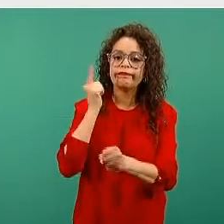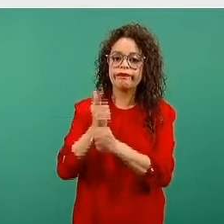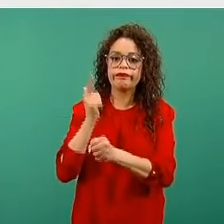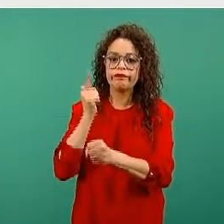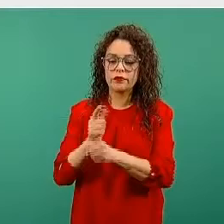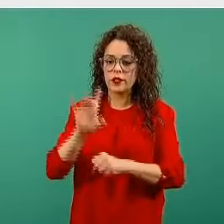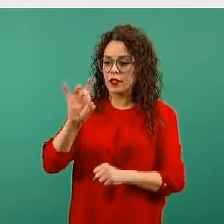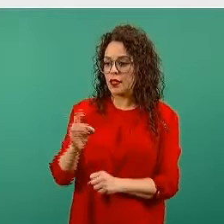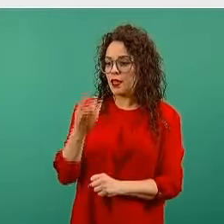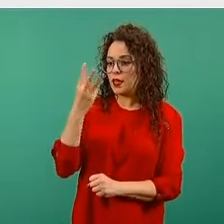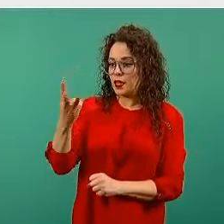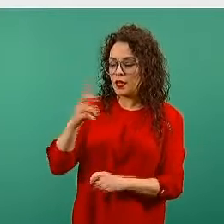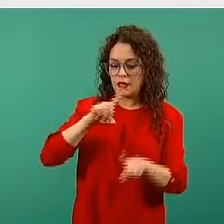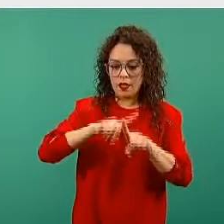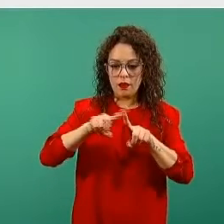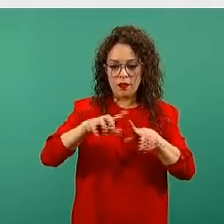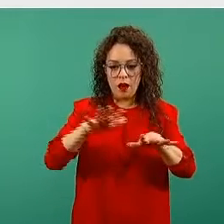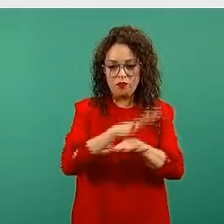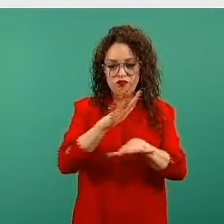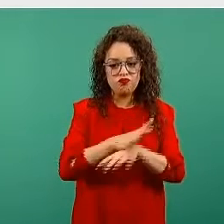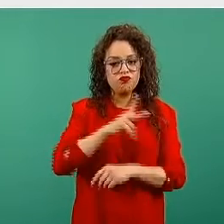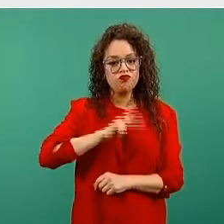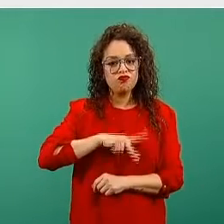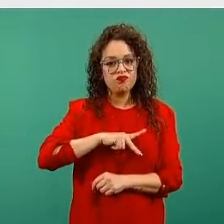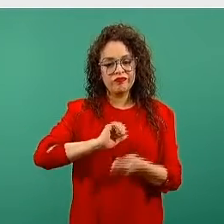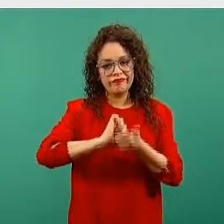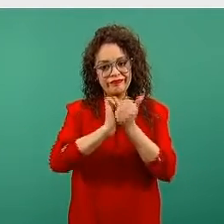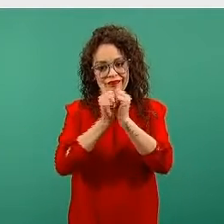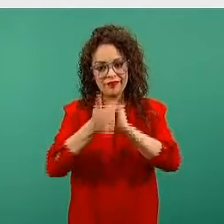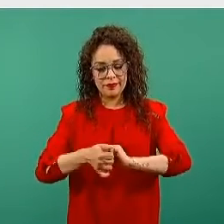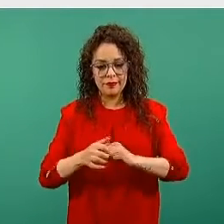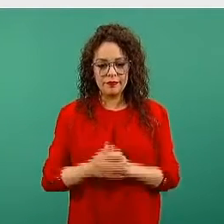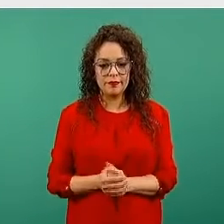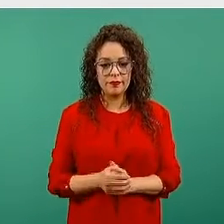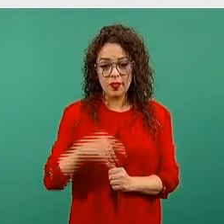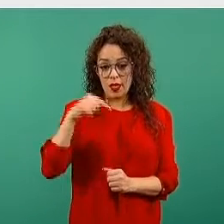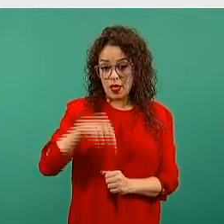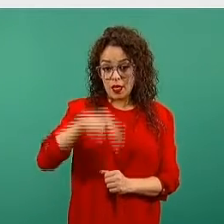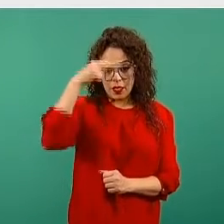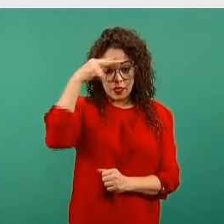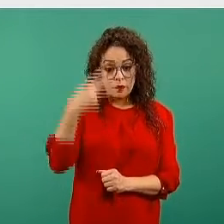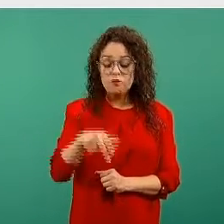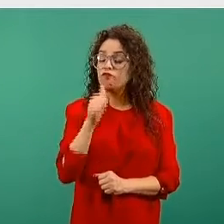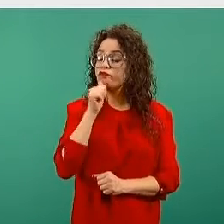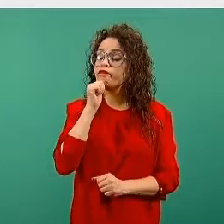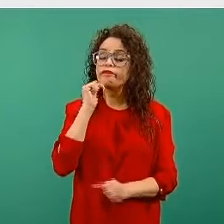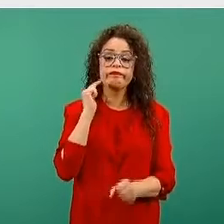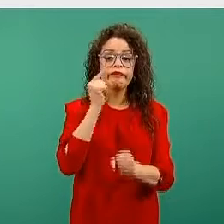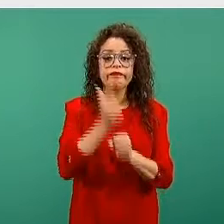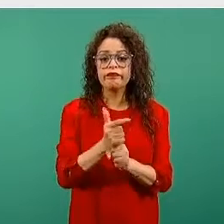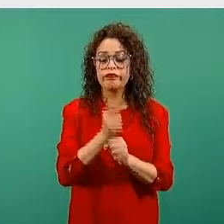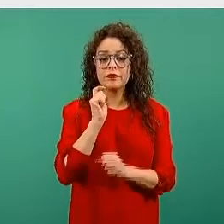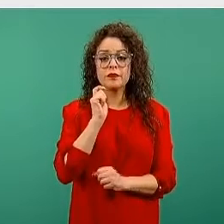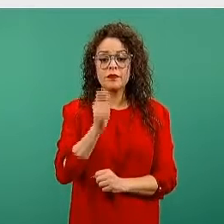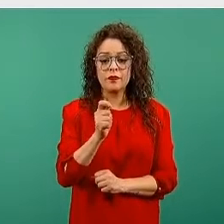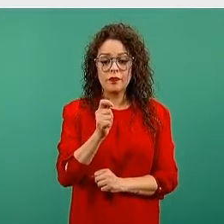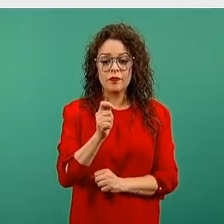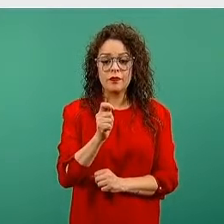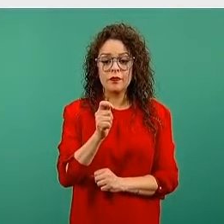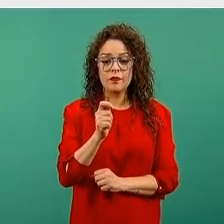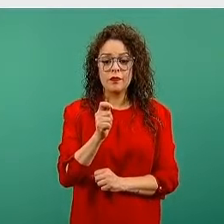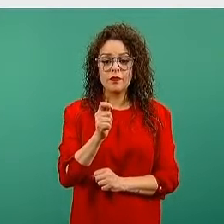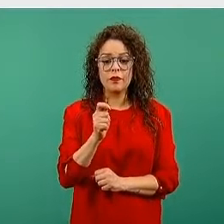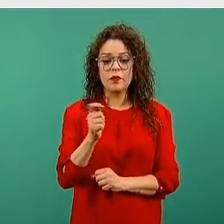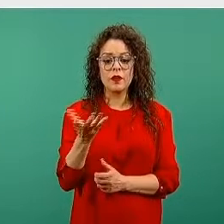estas 33 variantes. Para efectos de México no tenemos todavía identificados casos con la variante